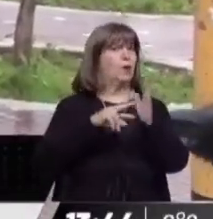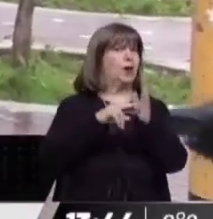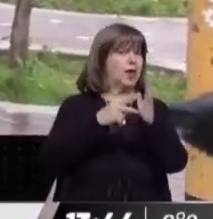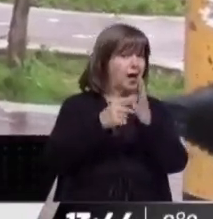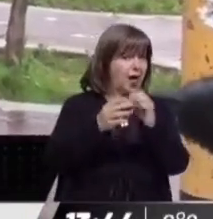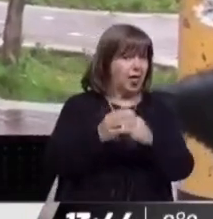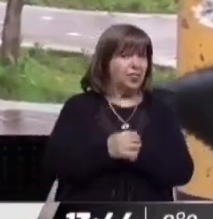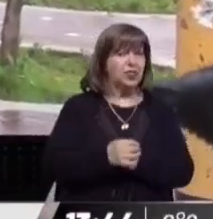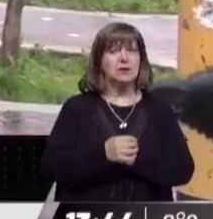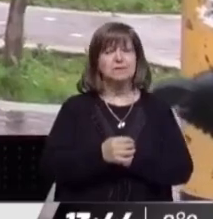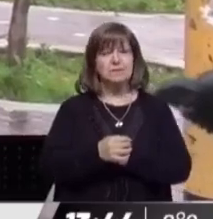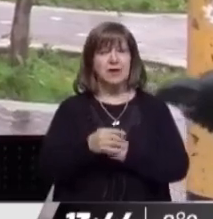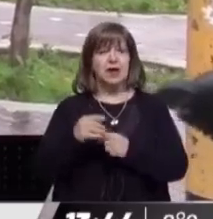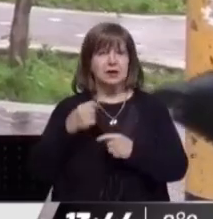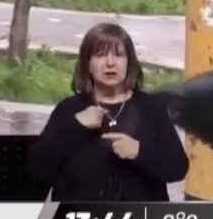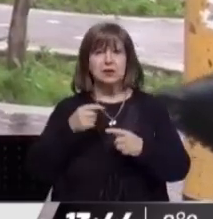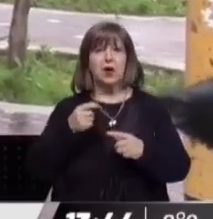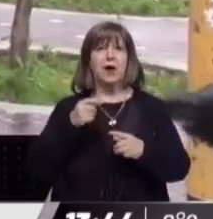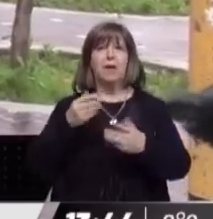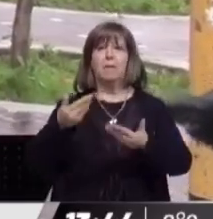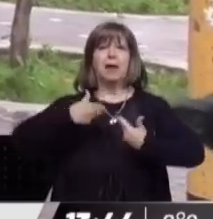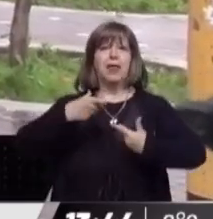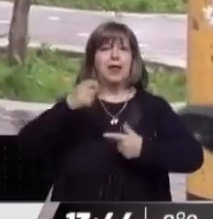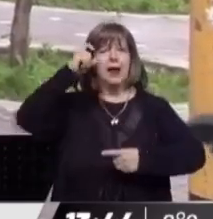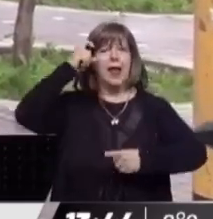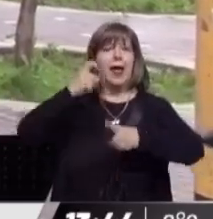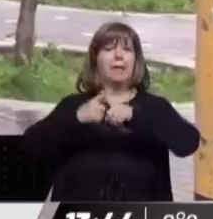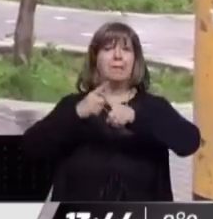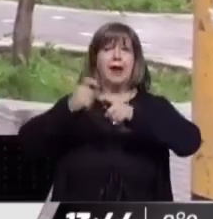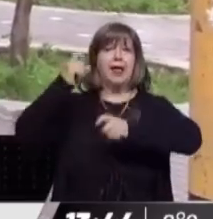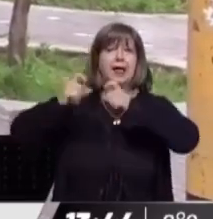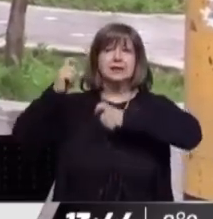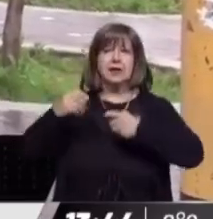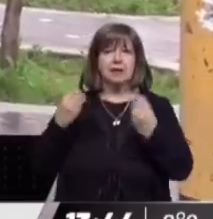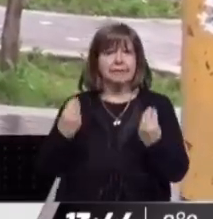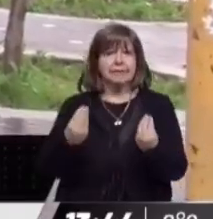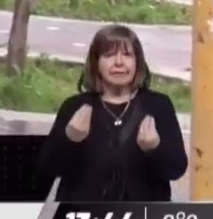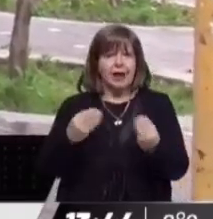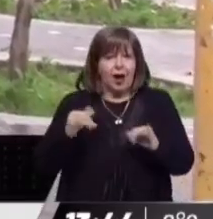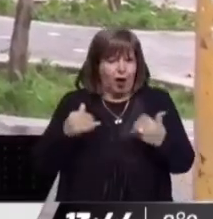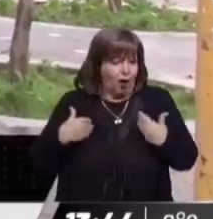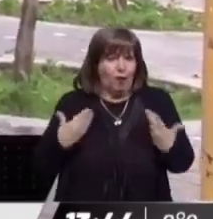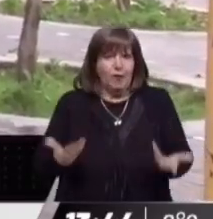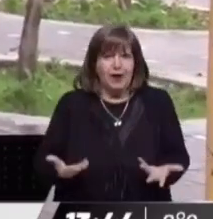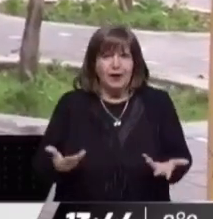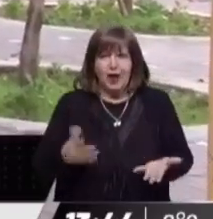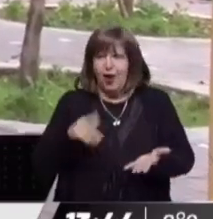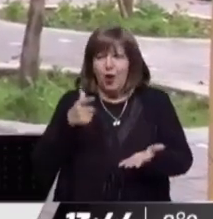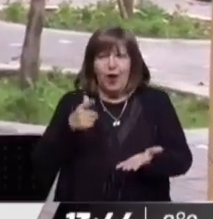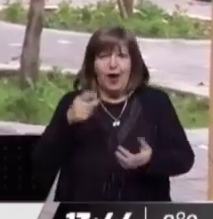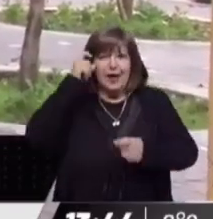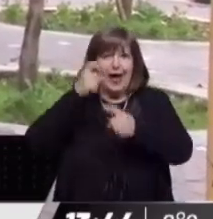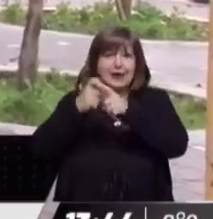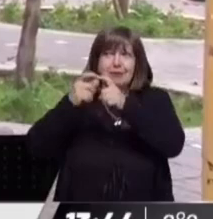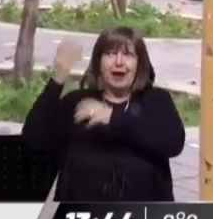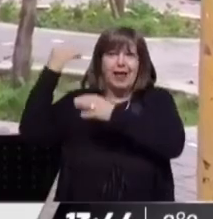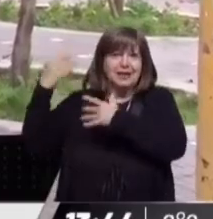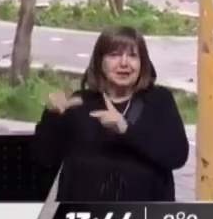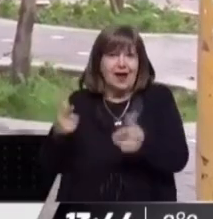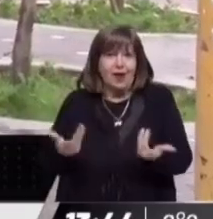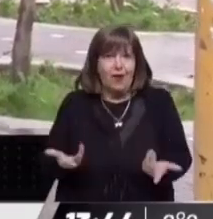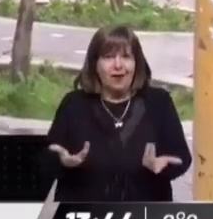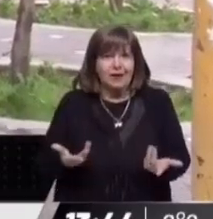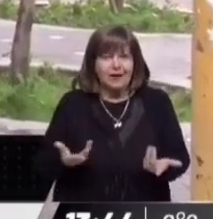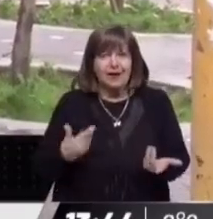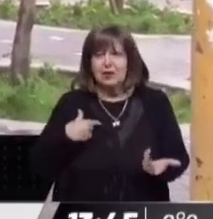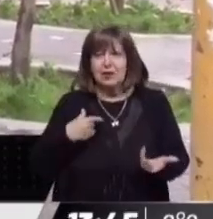porque todo Busca experiencia buscan gente joven pero gente con experiencia y la gente joven que busca trabajo no no tiene